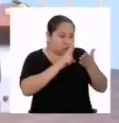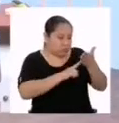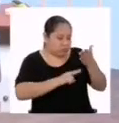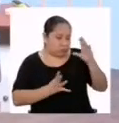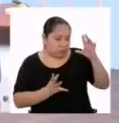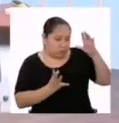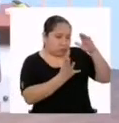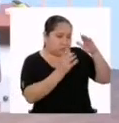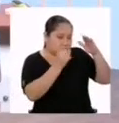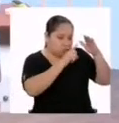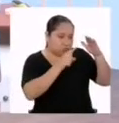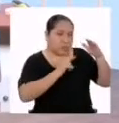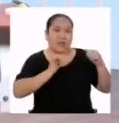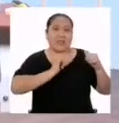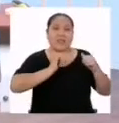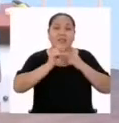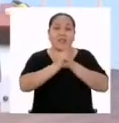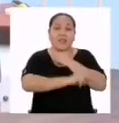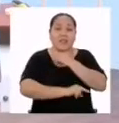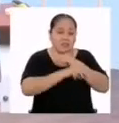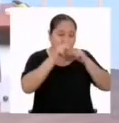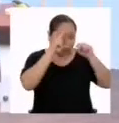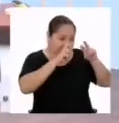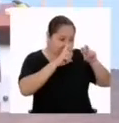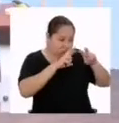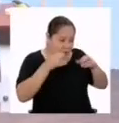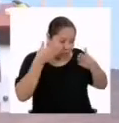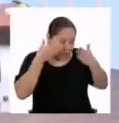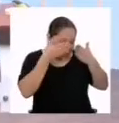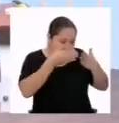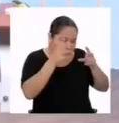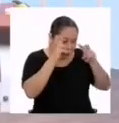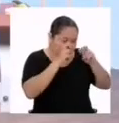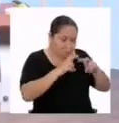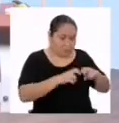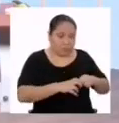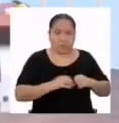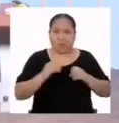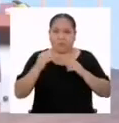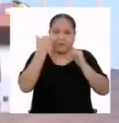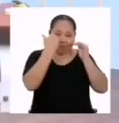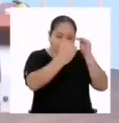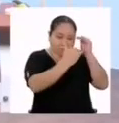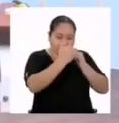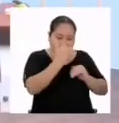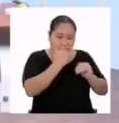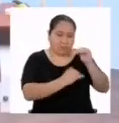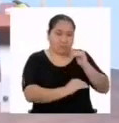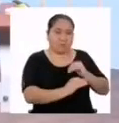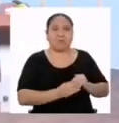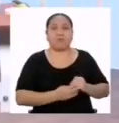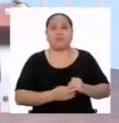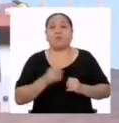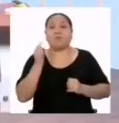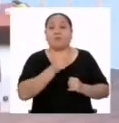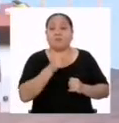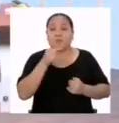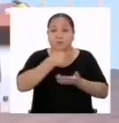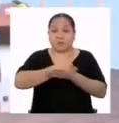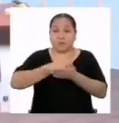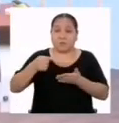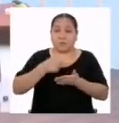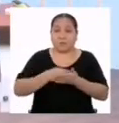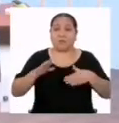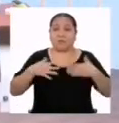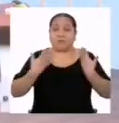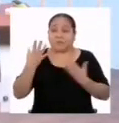la identidad nacional, para luego hacer un análisis más minucioso, párrafo por párrafo. A lo largo de esta semana